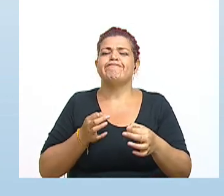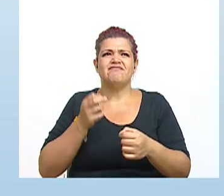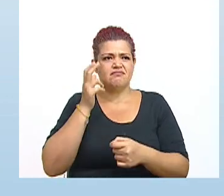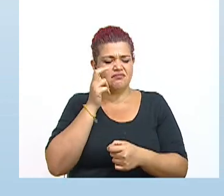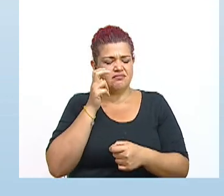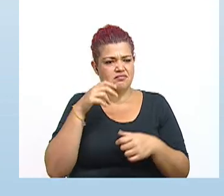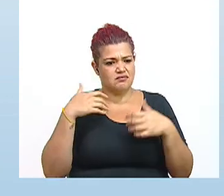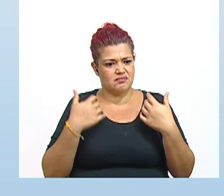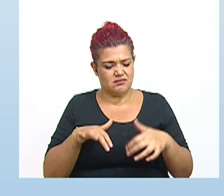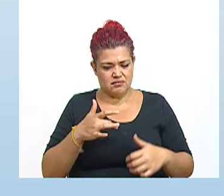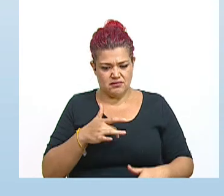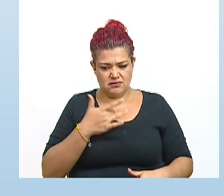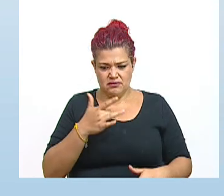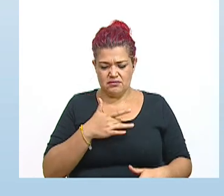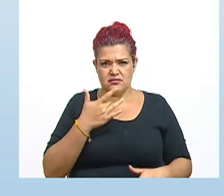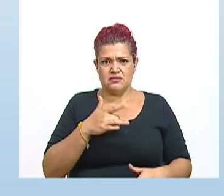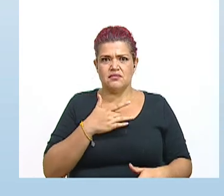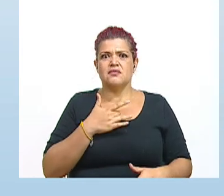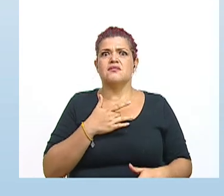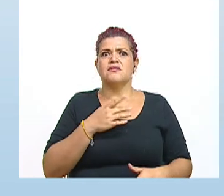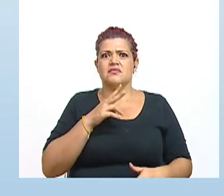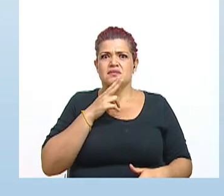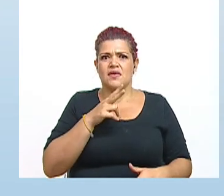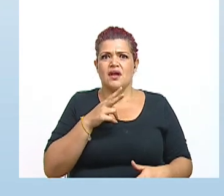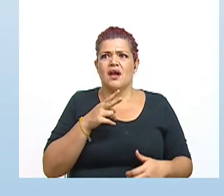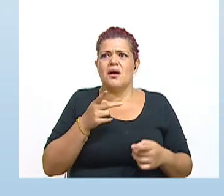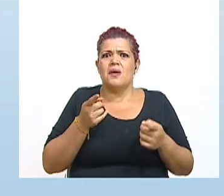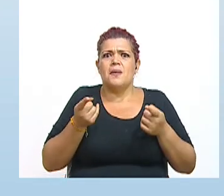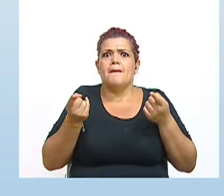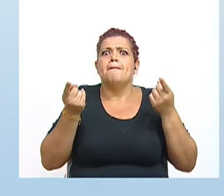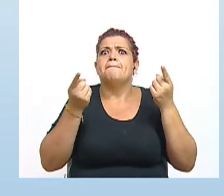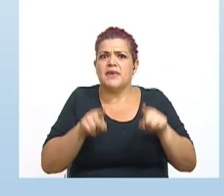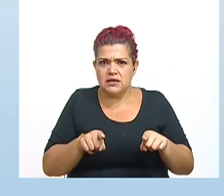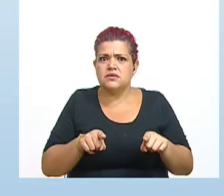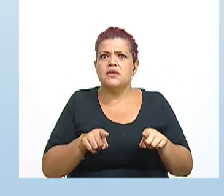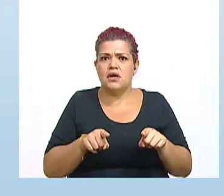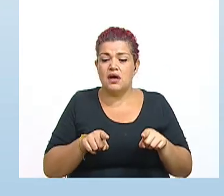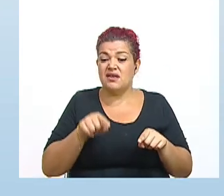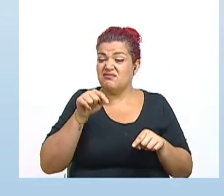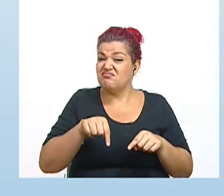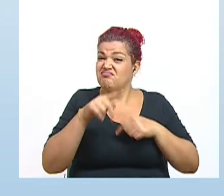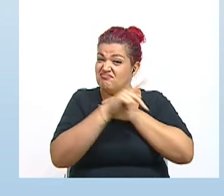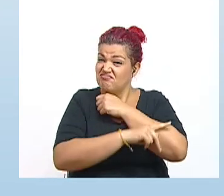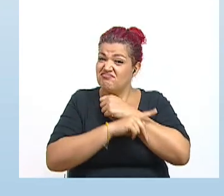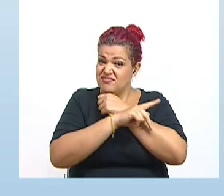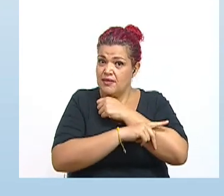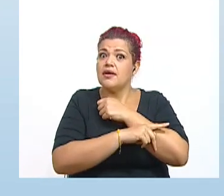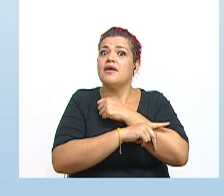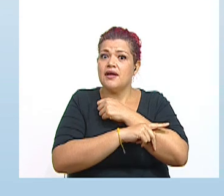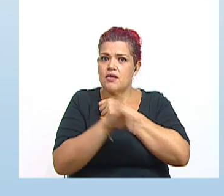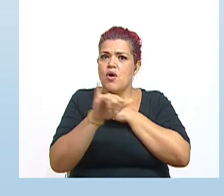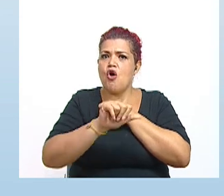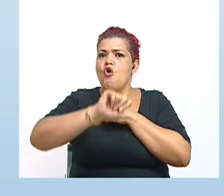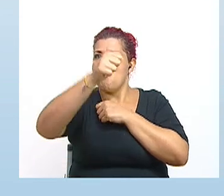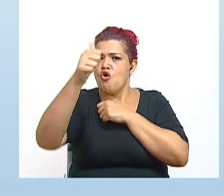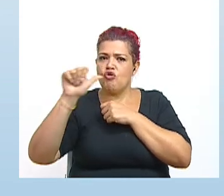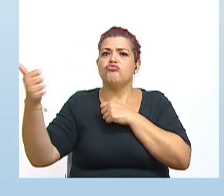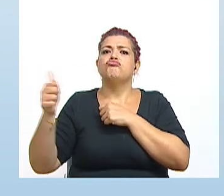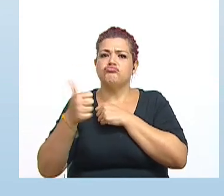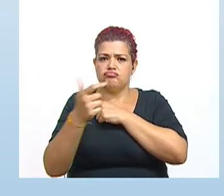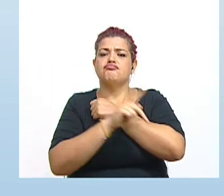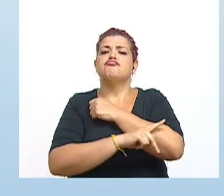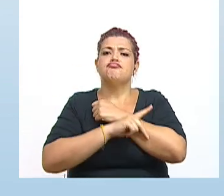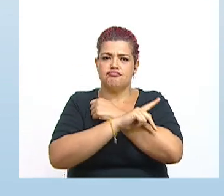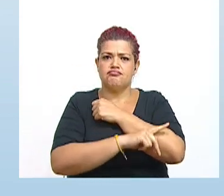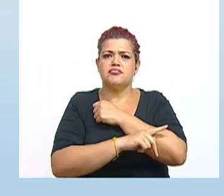testimonios, sentimos que efectivamente es algo que está sucediendo, no solo en nuestro país, sino en otros países.